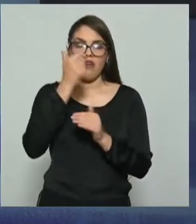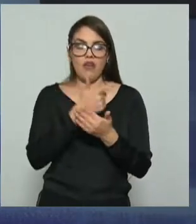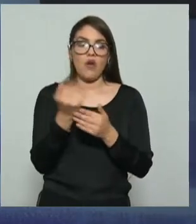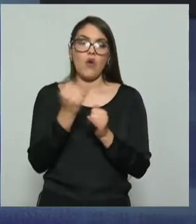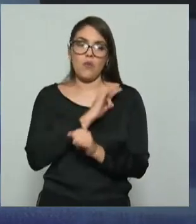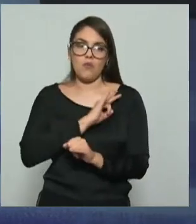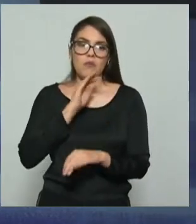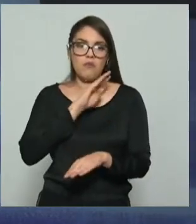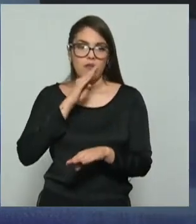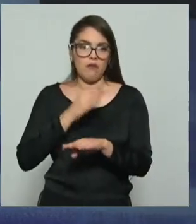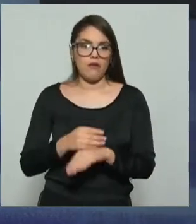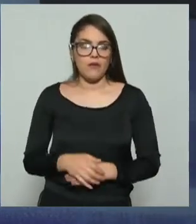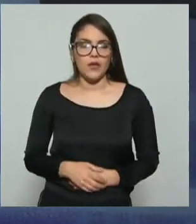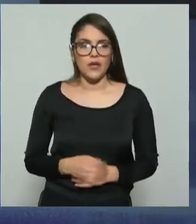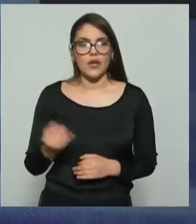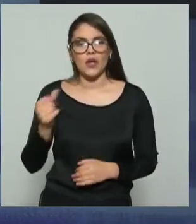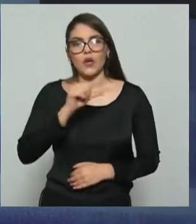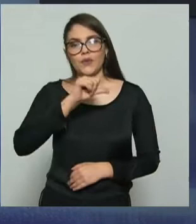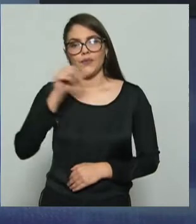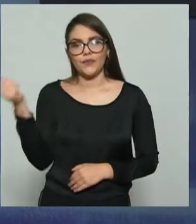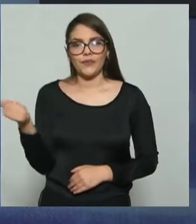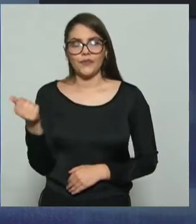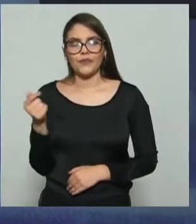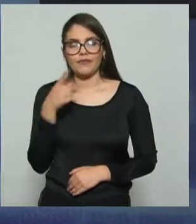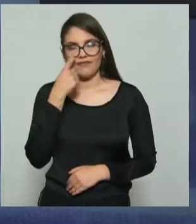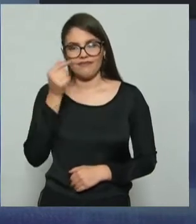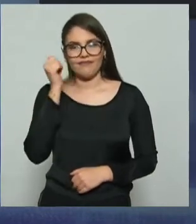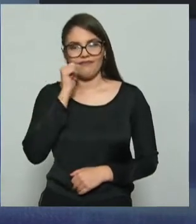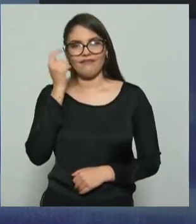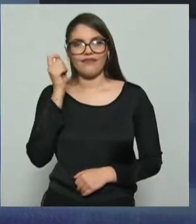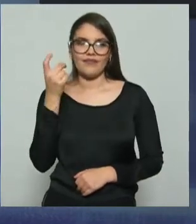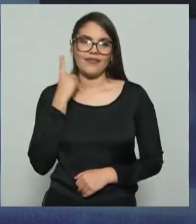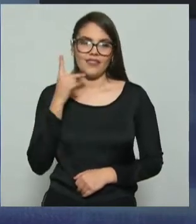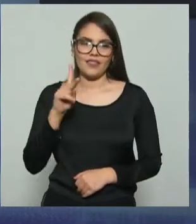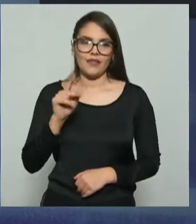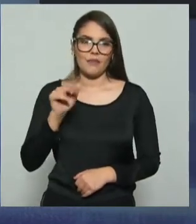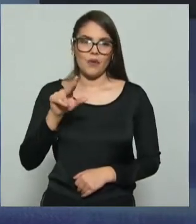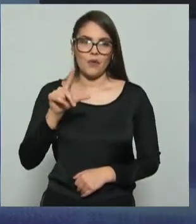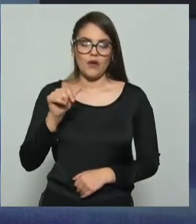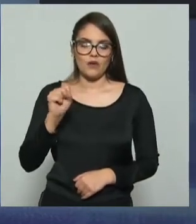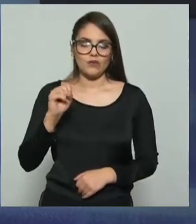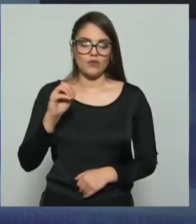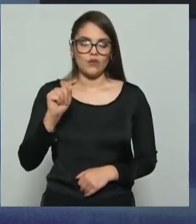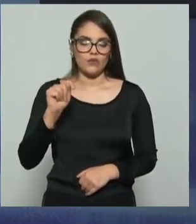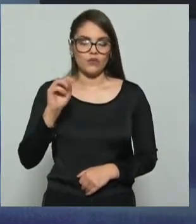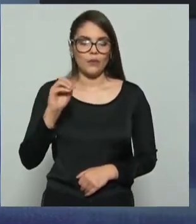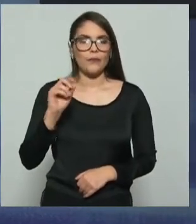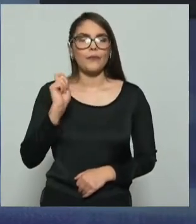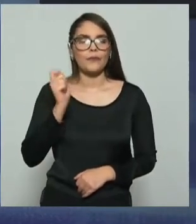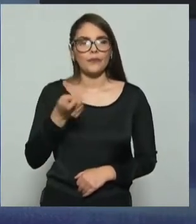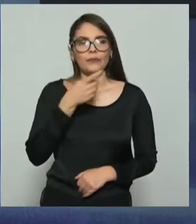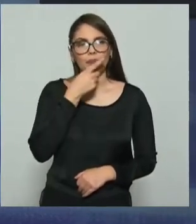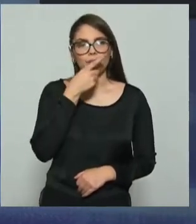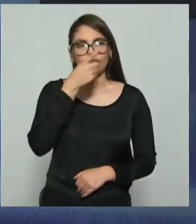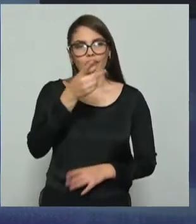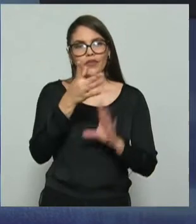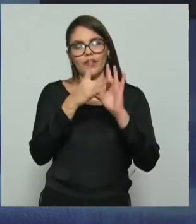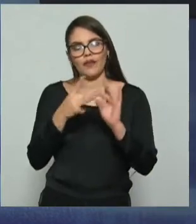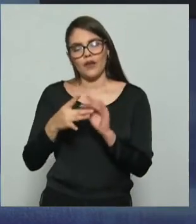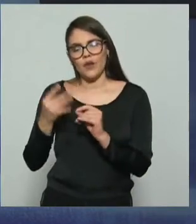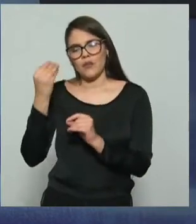de iniciativas, por ejemplo, una férrea defensora de estos temas, de la diputada Paula Soto Maldonado, que ha metido